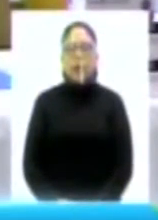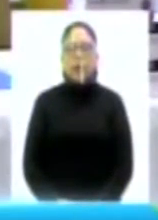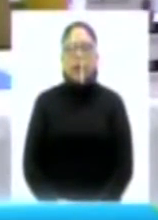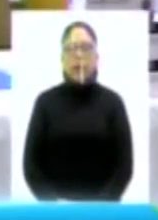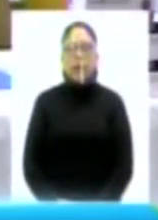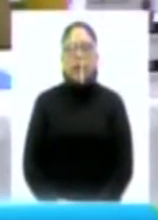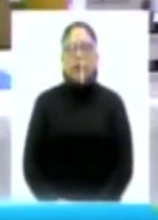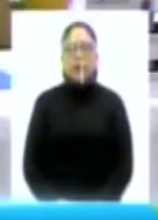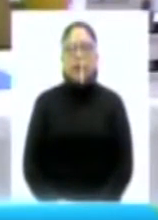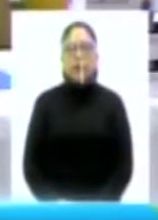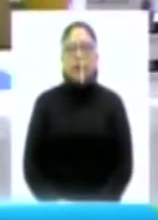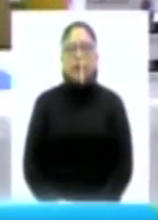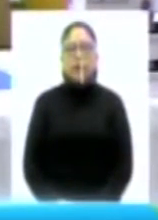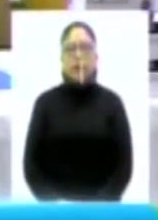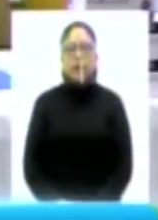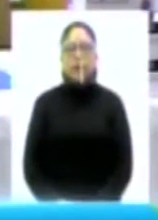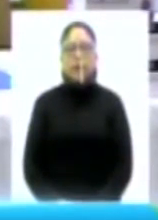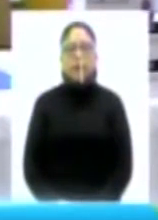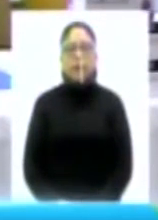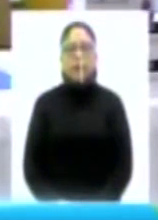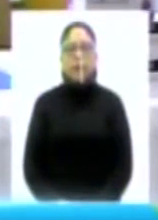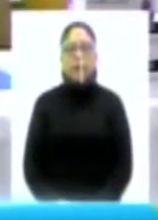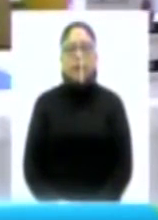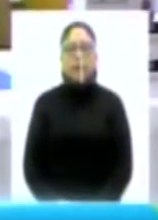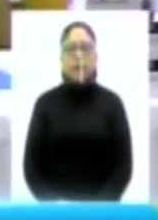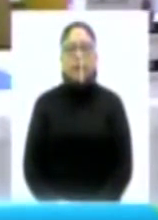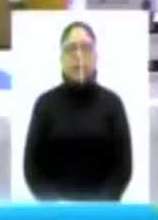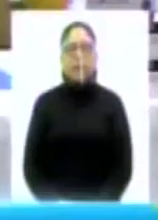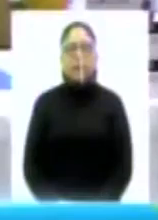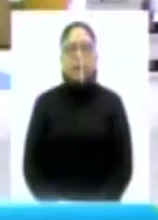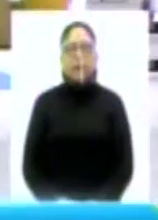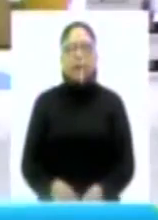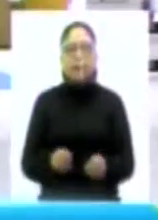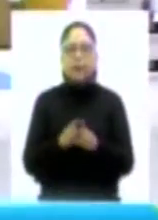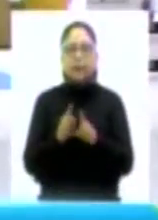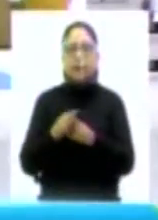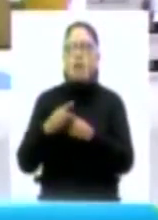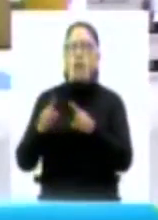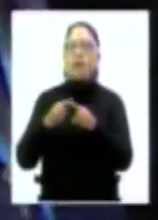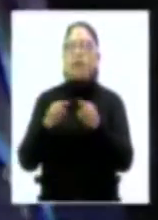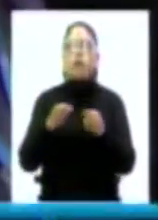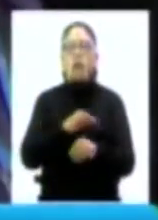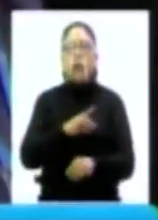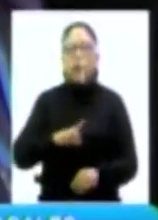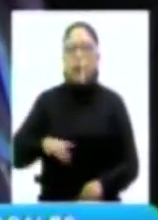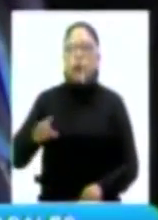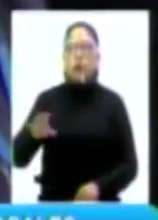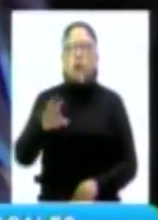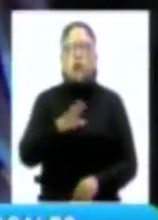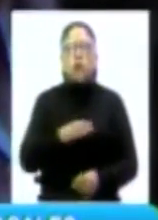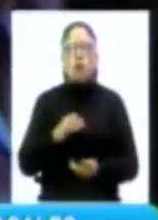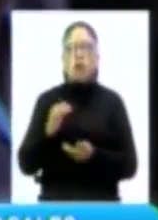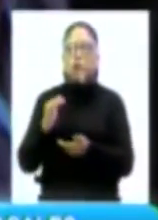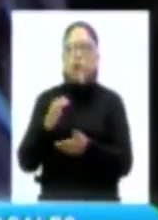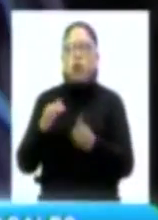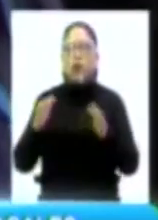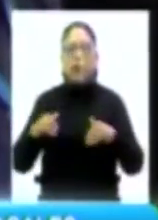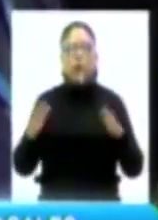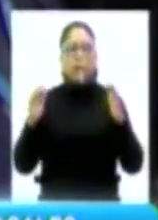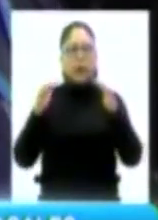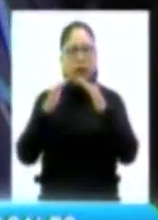llegaron también representantes de organizaciones sociales y municipios importantes de aquí en el departamento de La